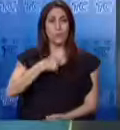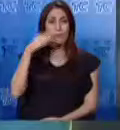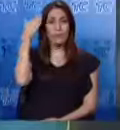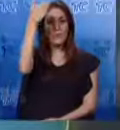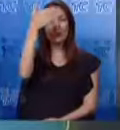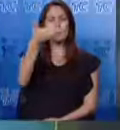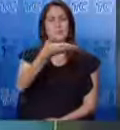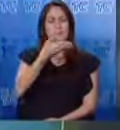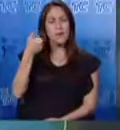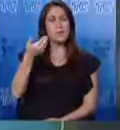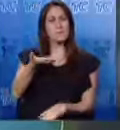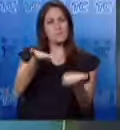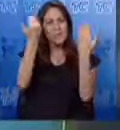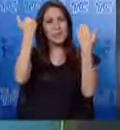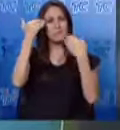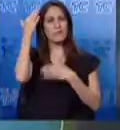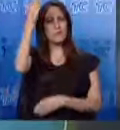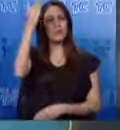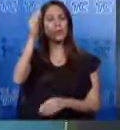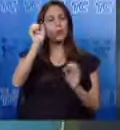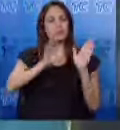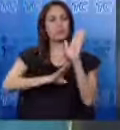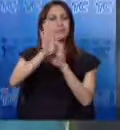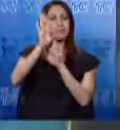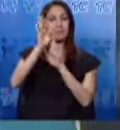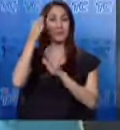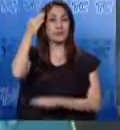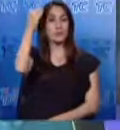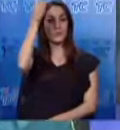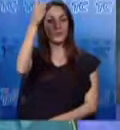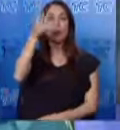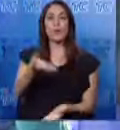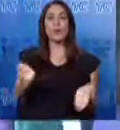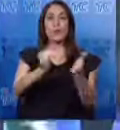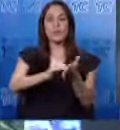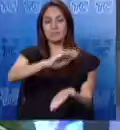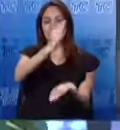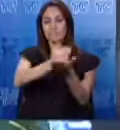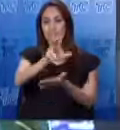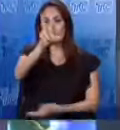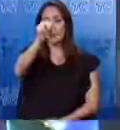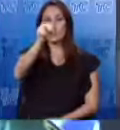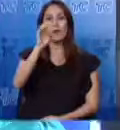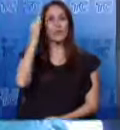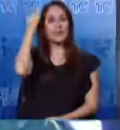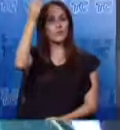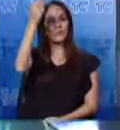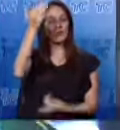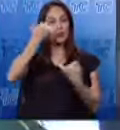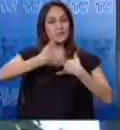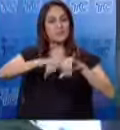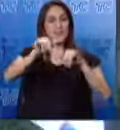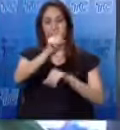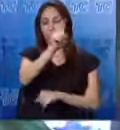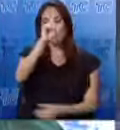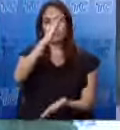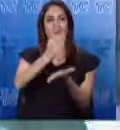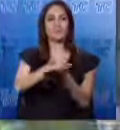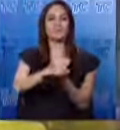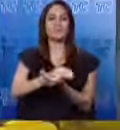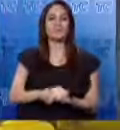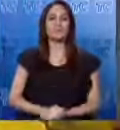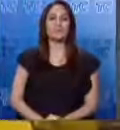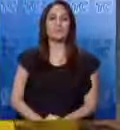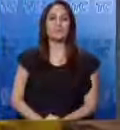futuro, vamos hacia el futuro no se detiene, el futuro no se detiene.